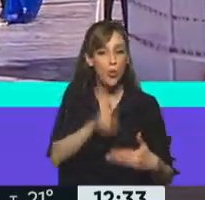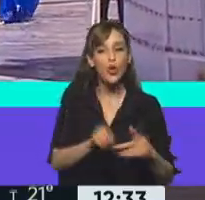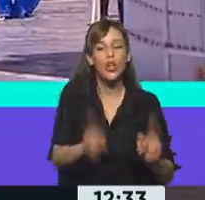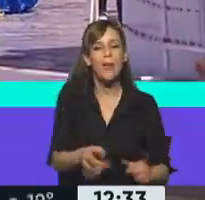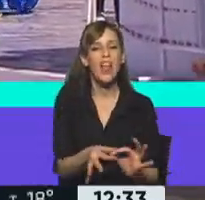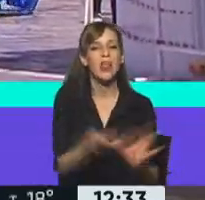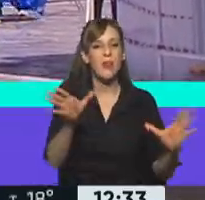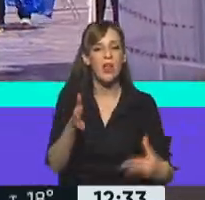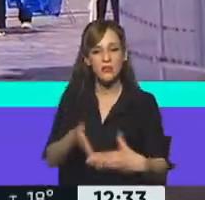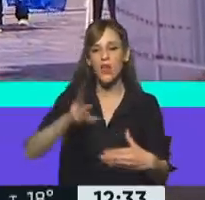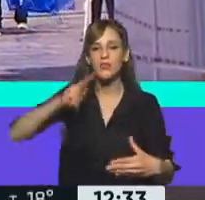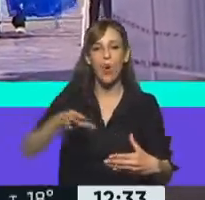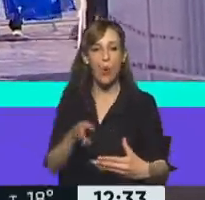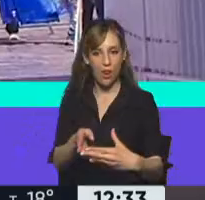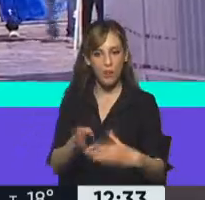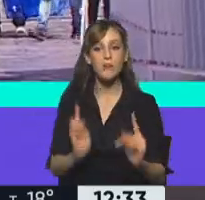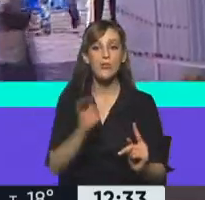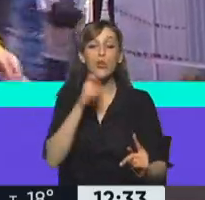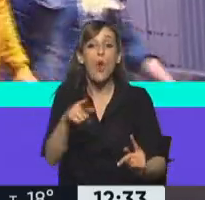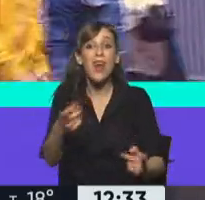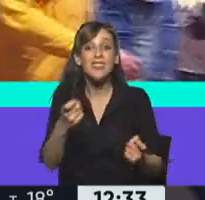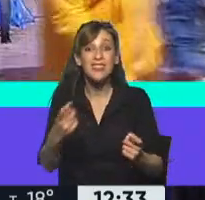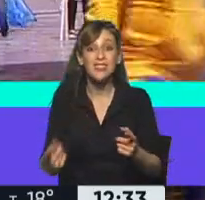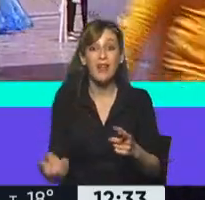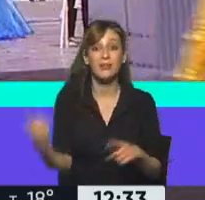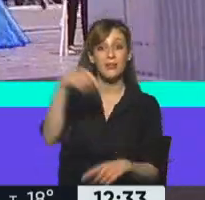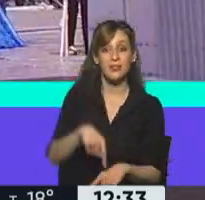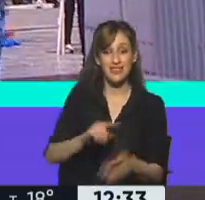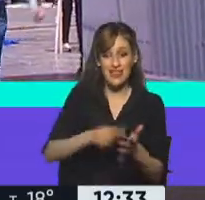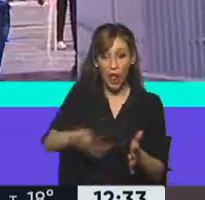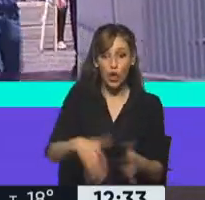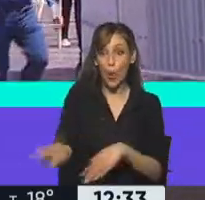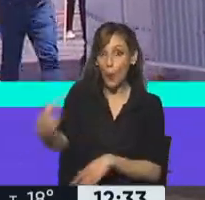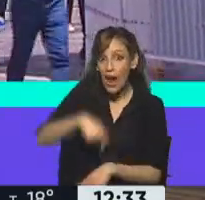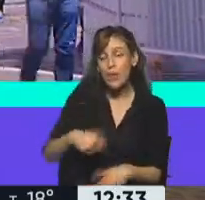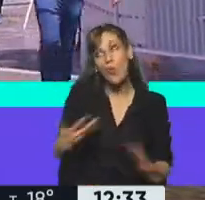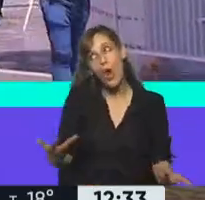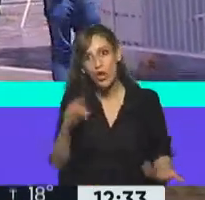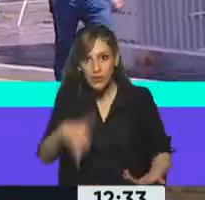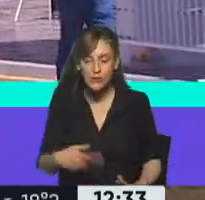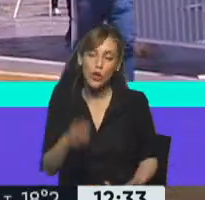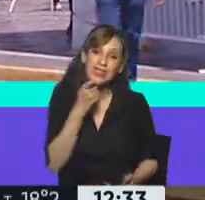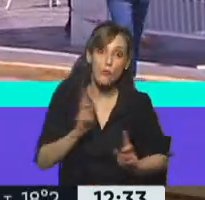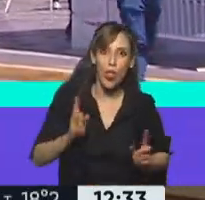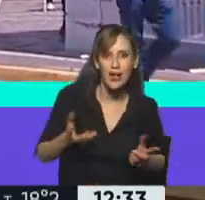tener en cuenta, si tenés que venir al centro, bueno, vení. Si podés evitarlo, evitalo, créeme.